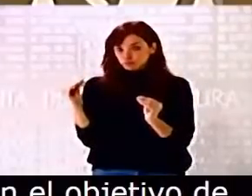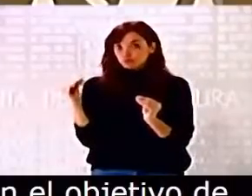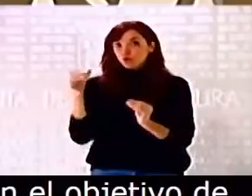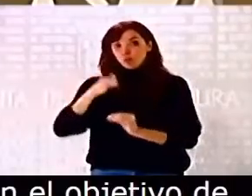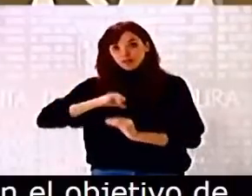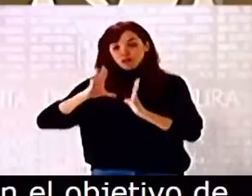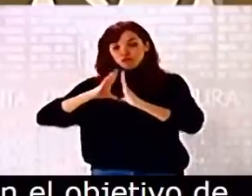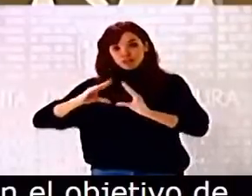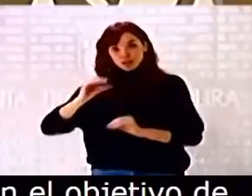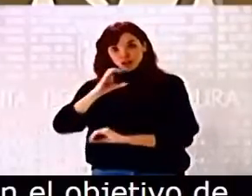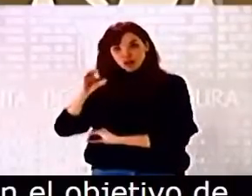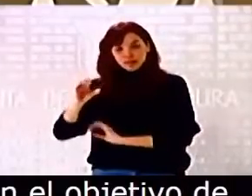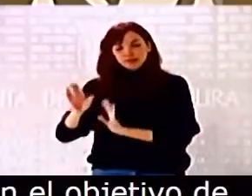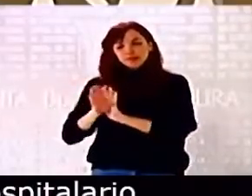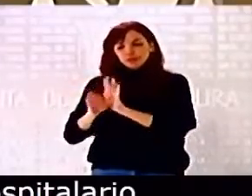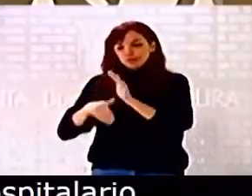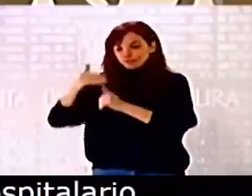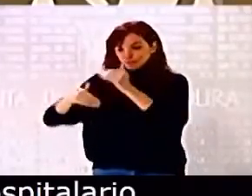de Cáceres.